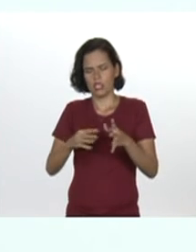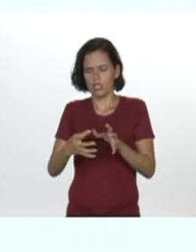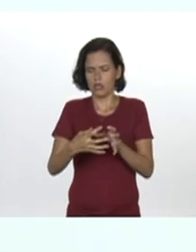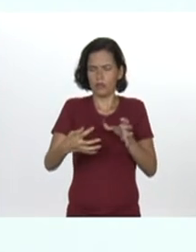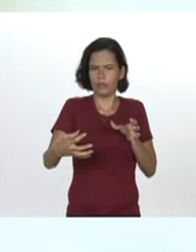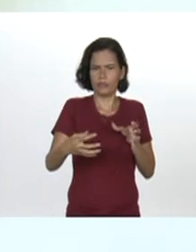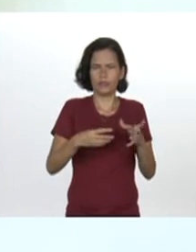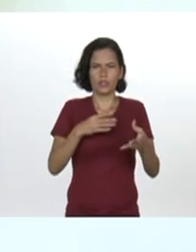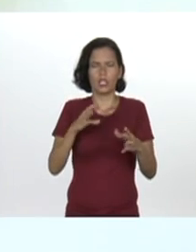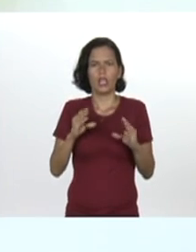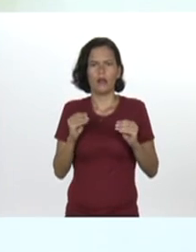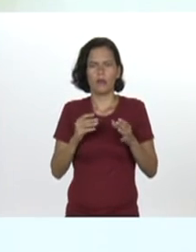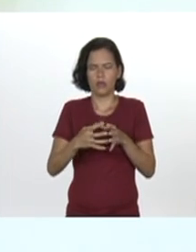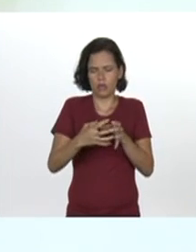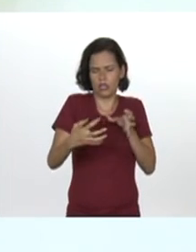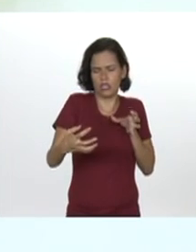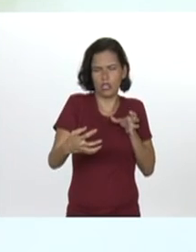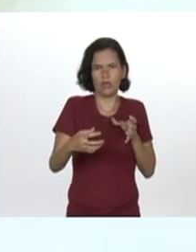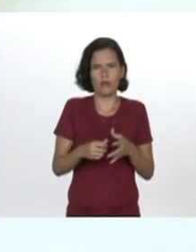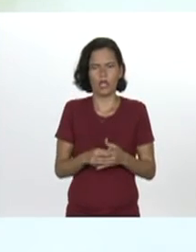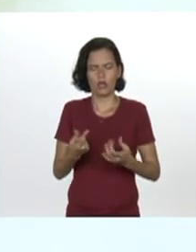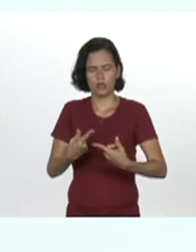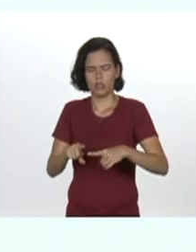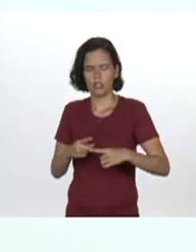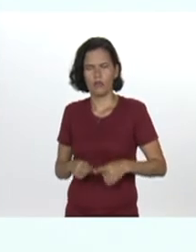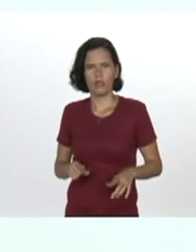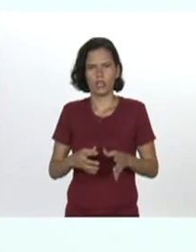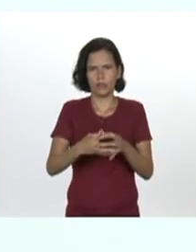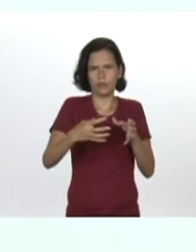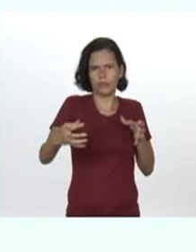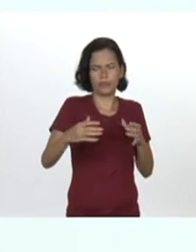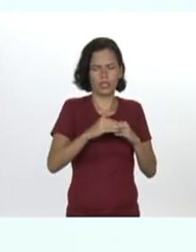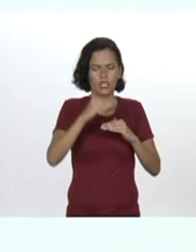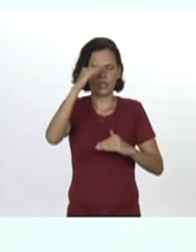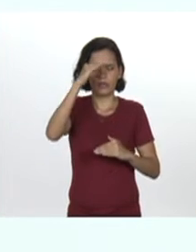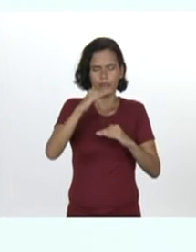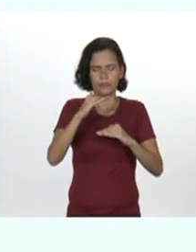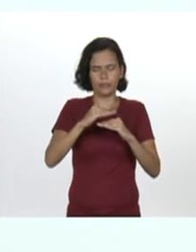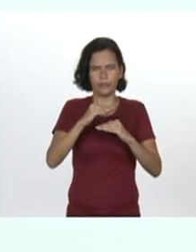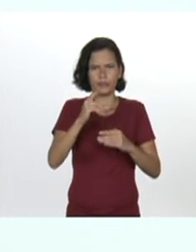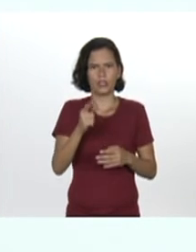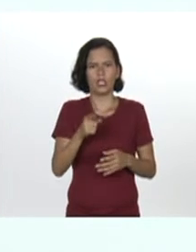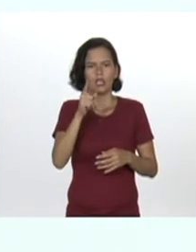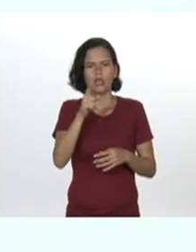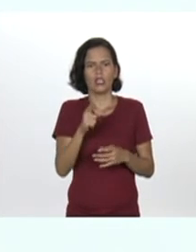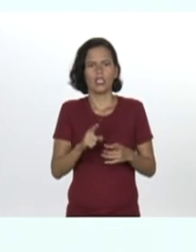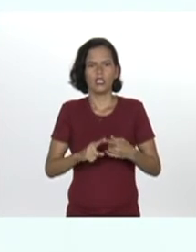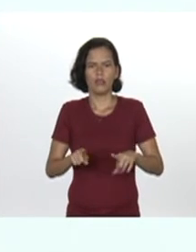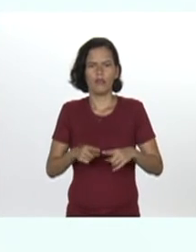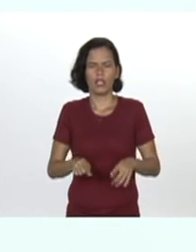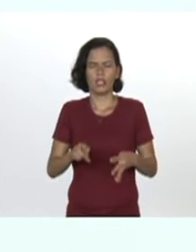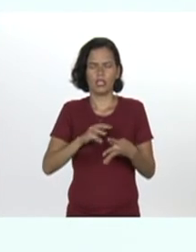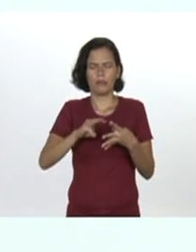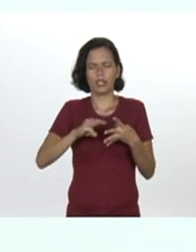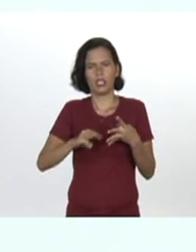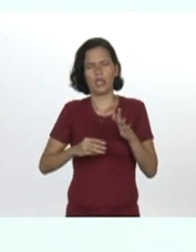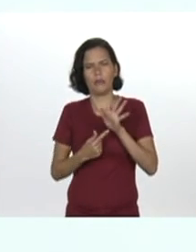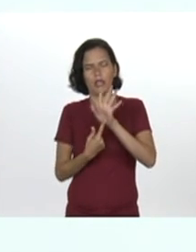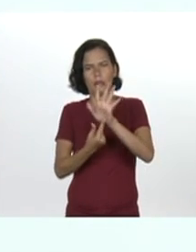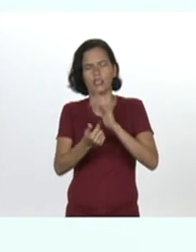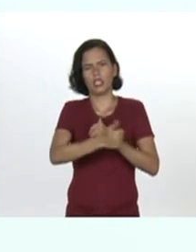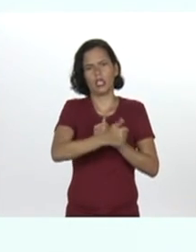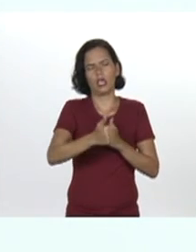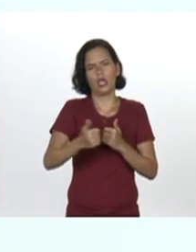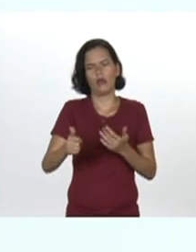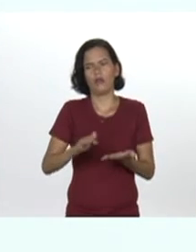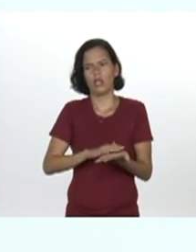de que hablamos de hacer material con relieves, con distintos relieves, distintas alturas. Utilicé diferentes materiales para representar cada